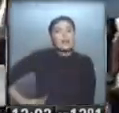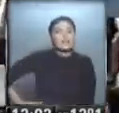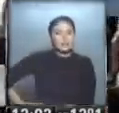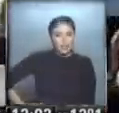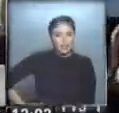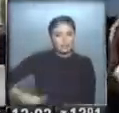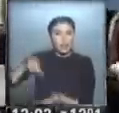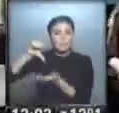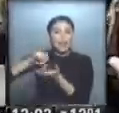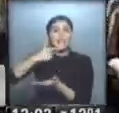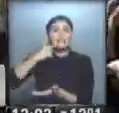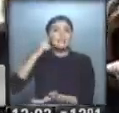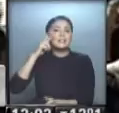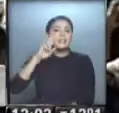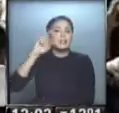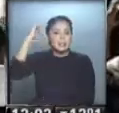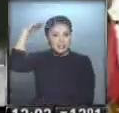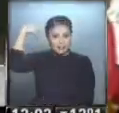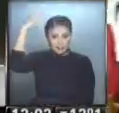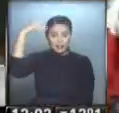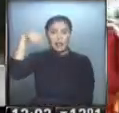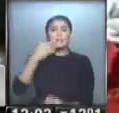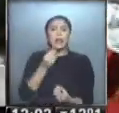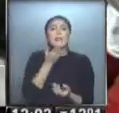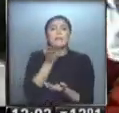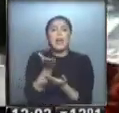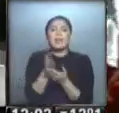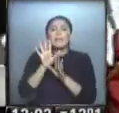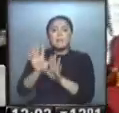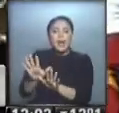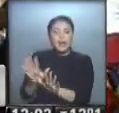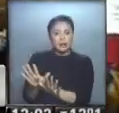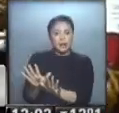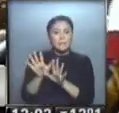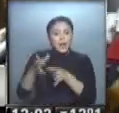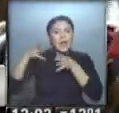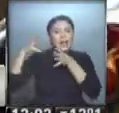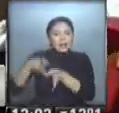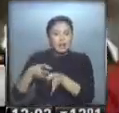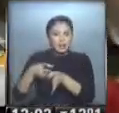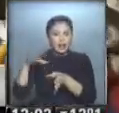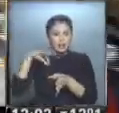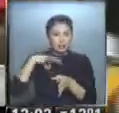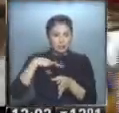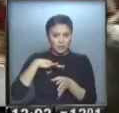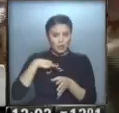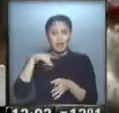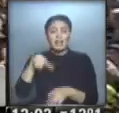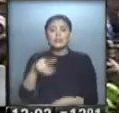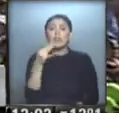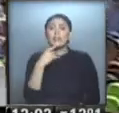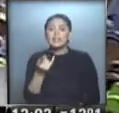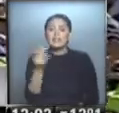de siria bashar al-assad para pedirle que detuviera la guerra civil en una misiva enviada